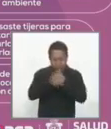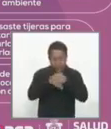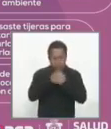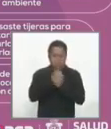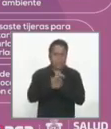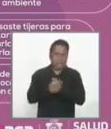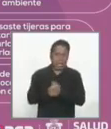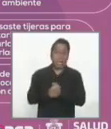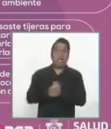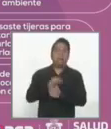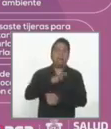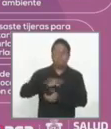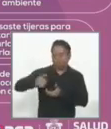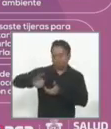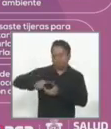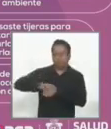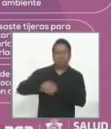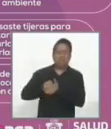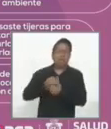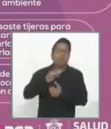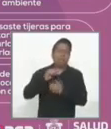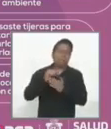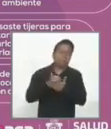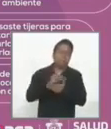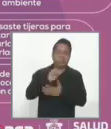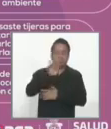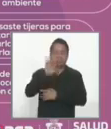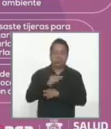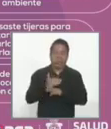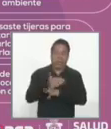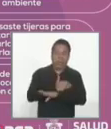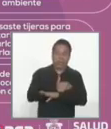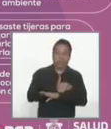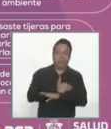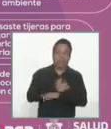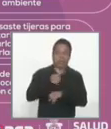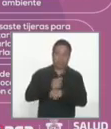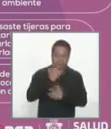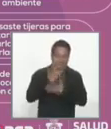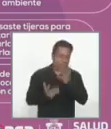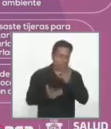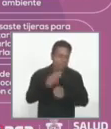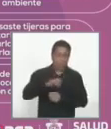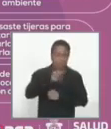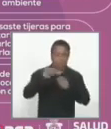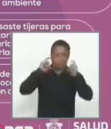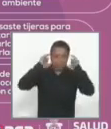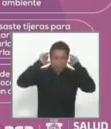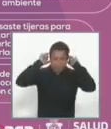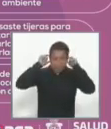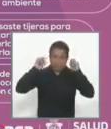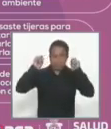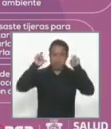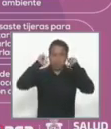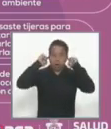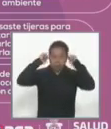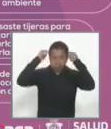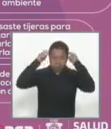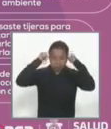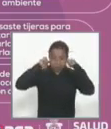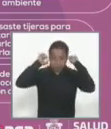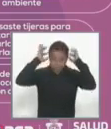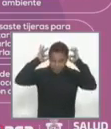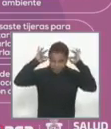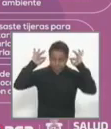por lo menos al 60% antes de retirar el cubrebocas, quitarse el cubrebocas sujetando las cintas elásticas